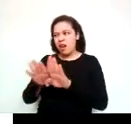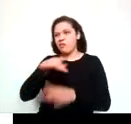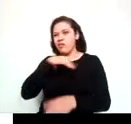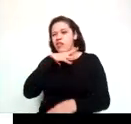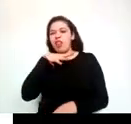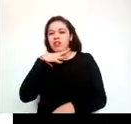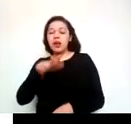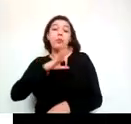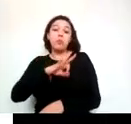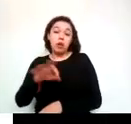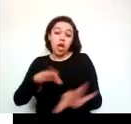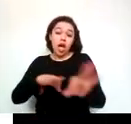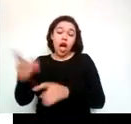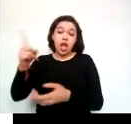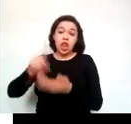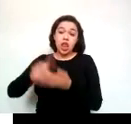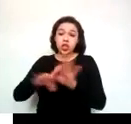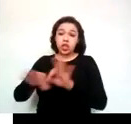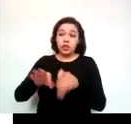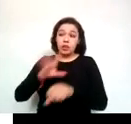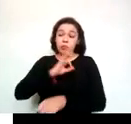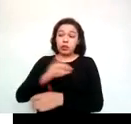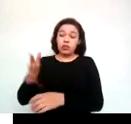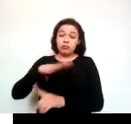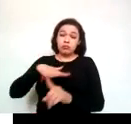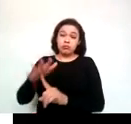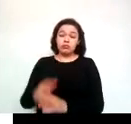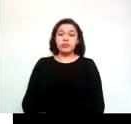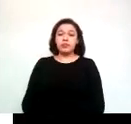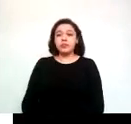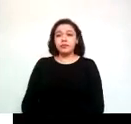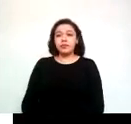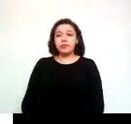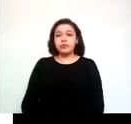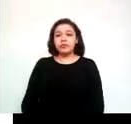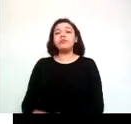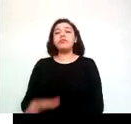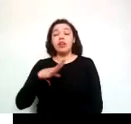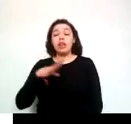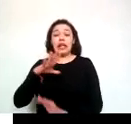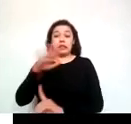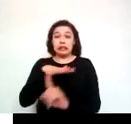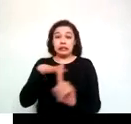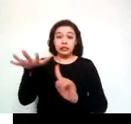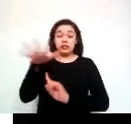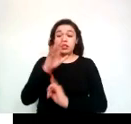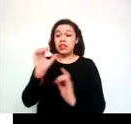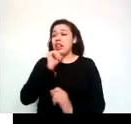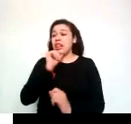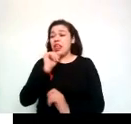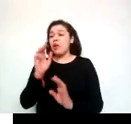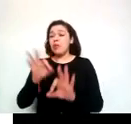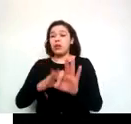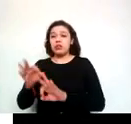trabajo. Bajo ciertas circunstancias que presentan estas situaciones que no son adecuadas para el trabajador,